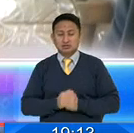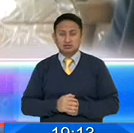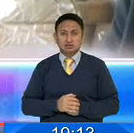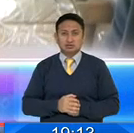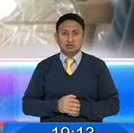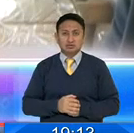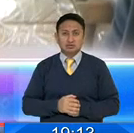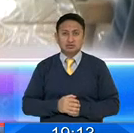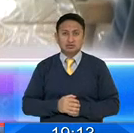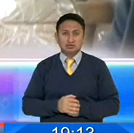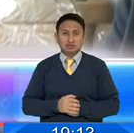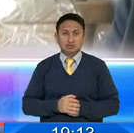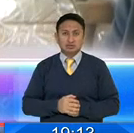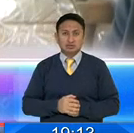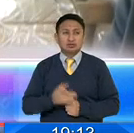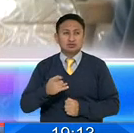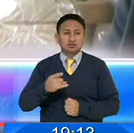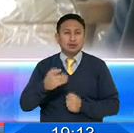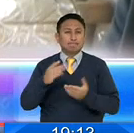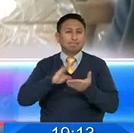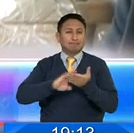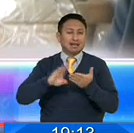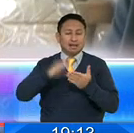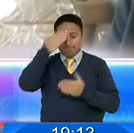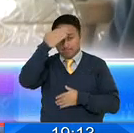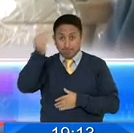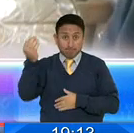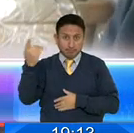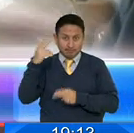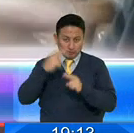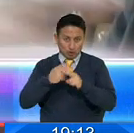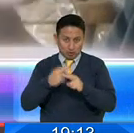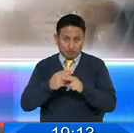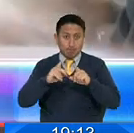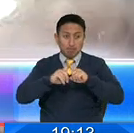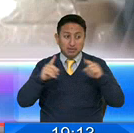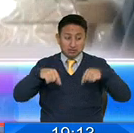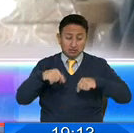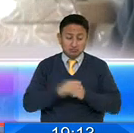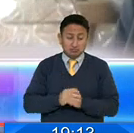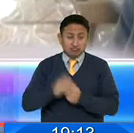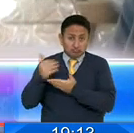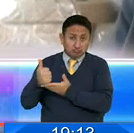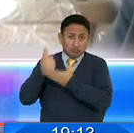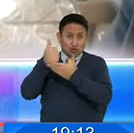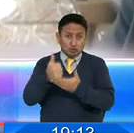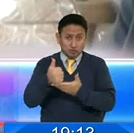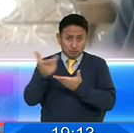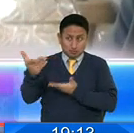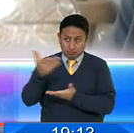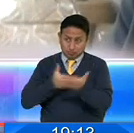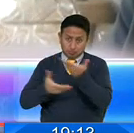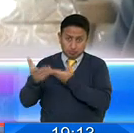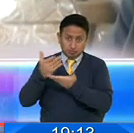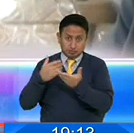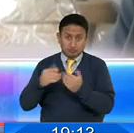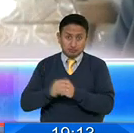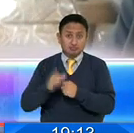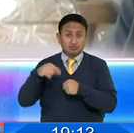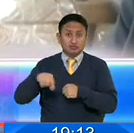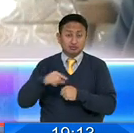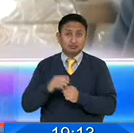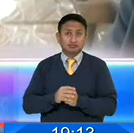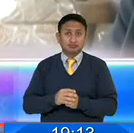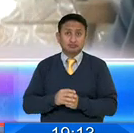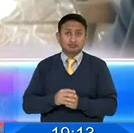cuyas siglas no recuerdo, que es también la que sirve de intermediación para configurar toda esta